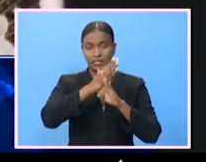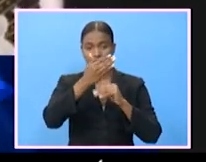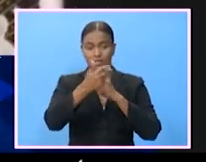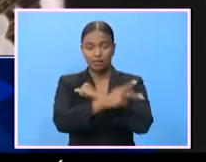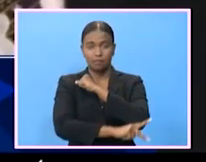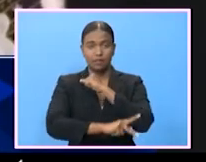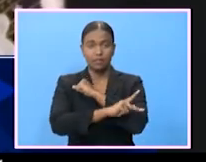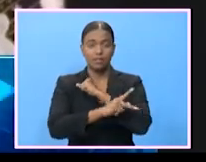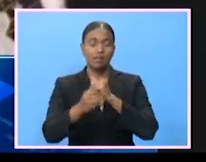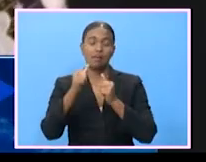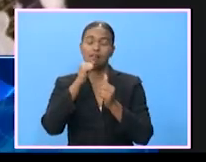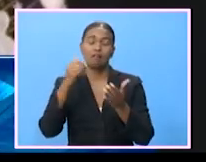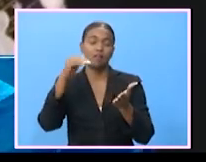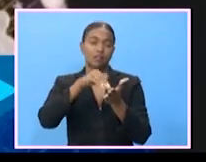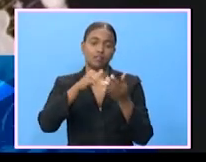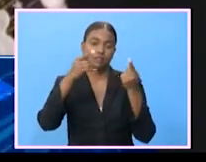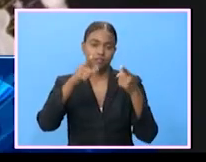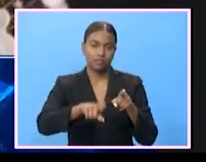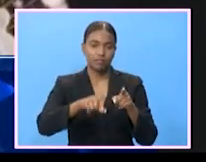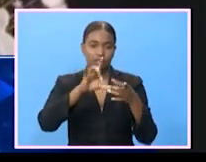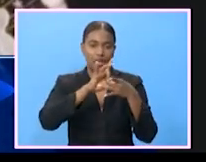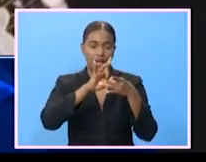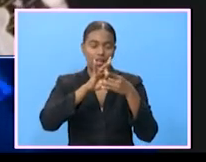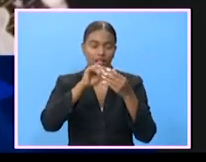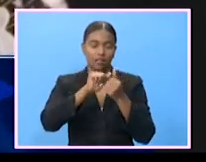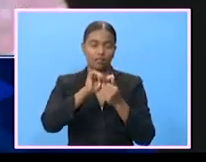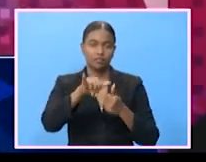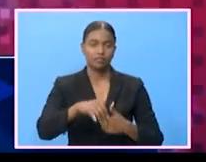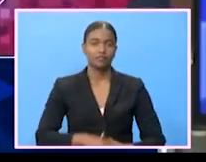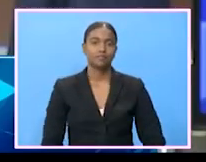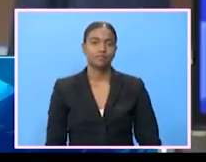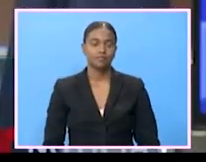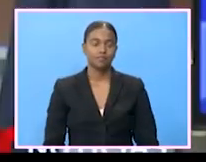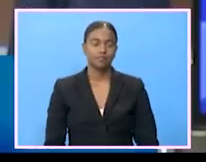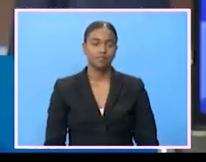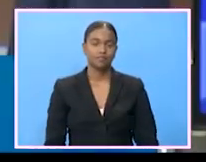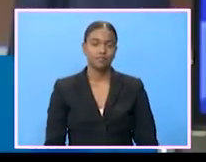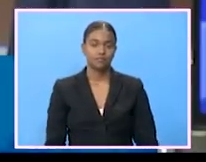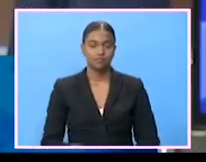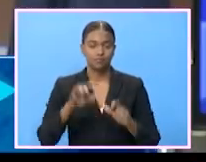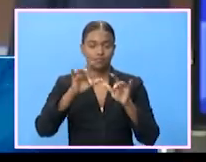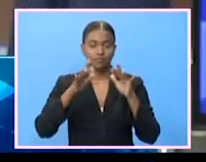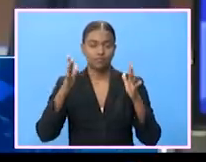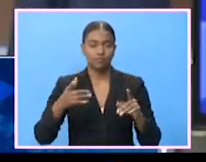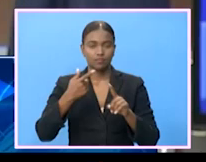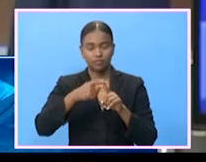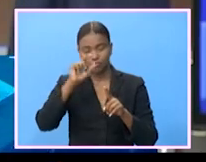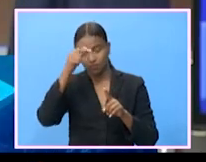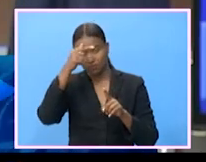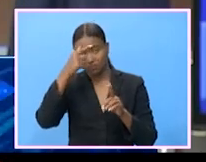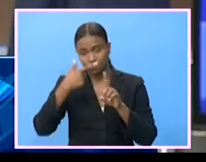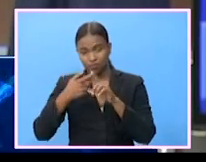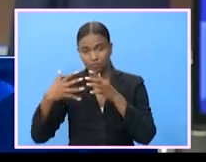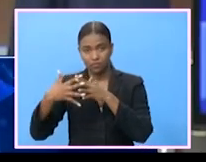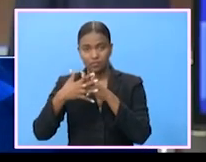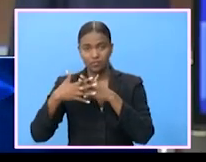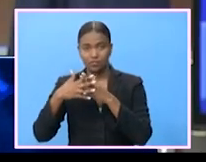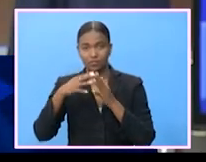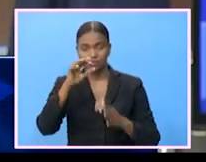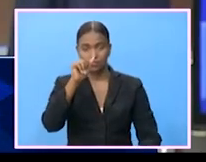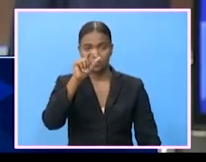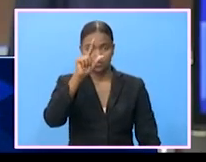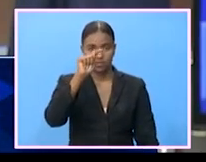país vete su ingreso en la Alianza Atlántica. El secretario de Estado de Estados Unidos, Antony